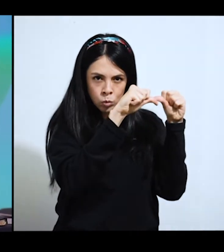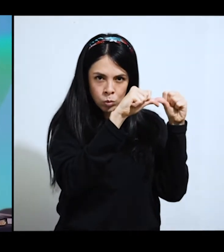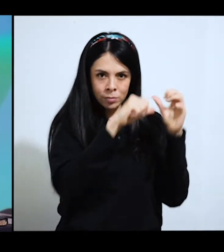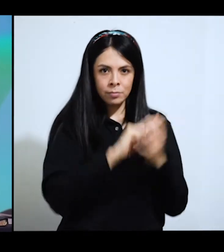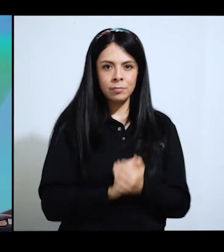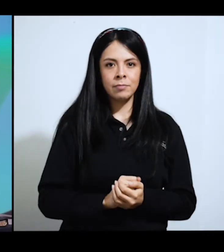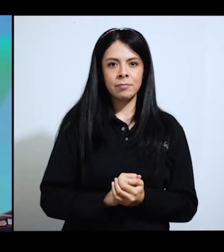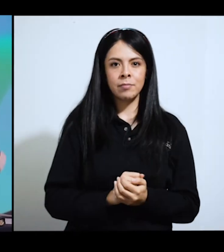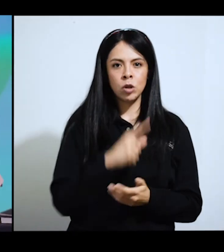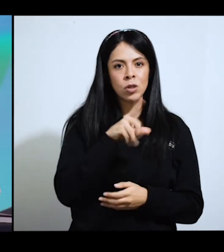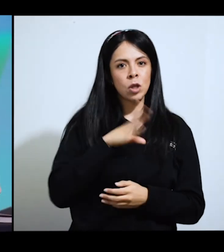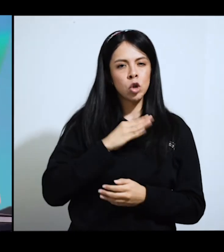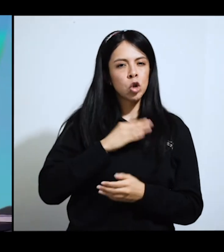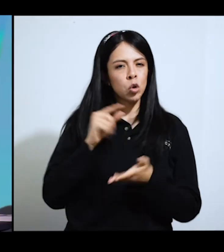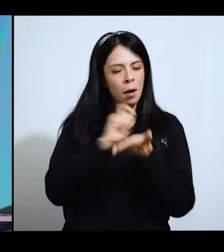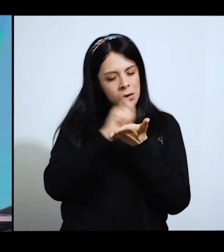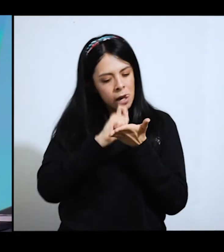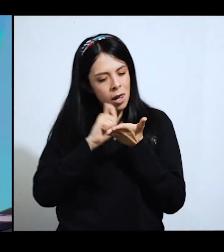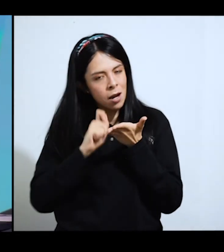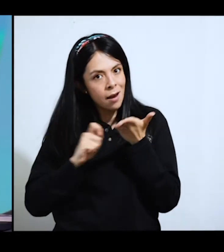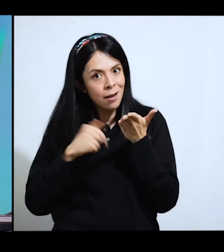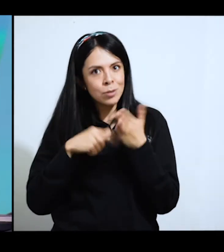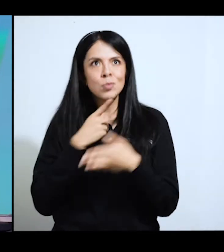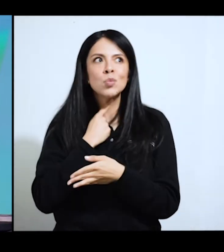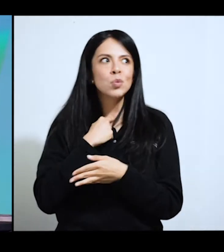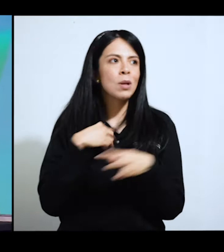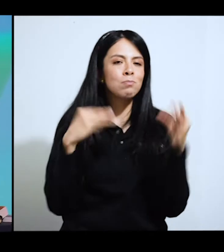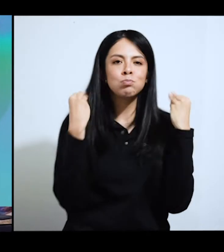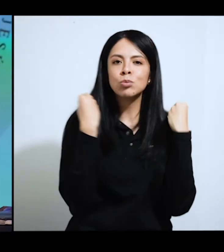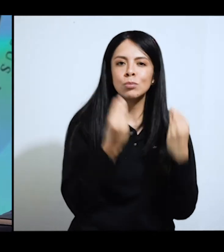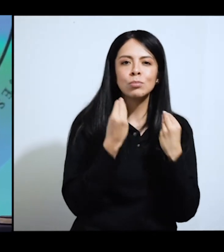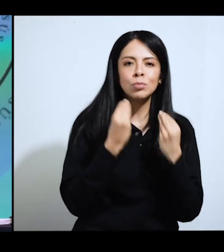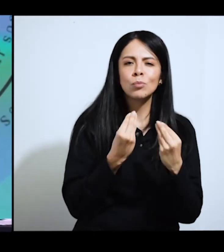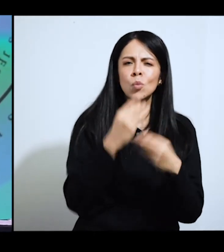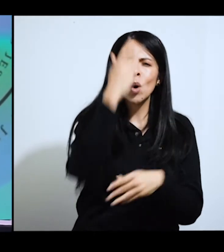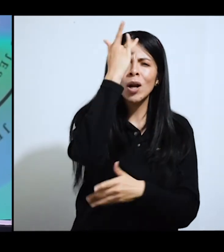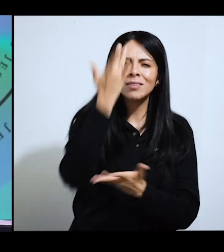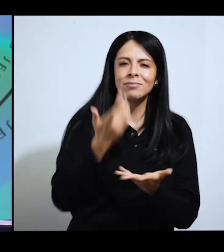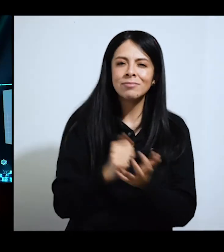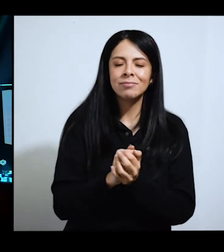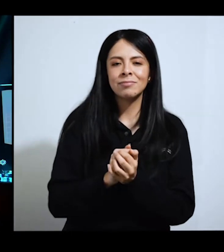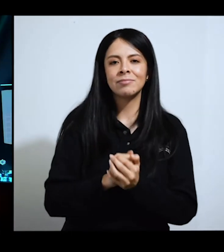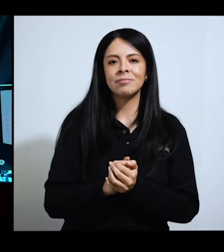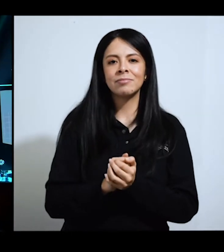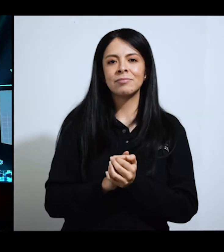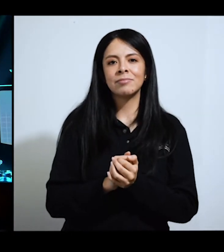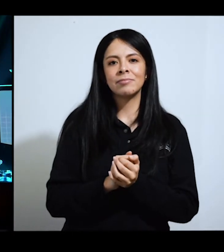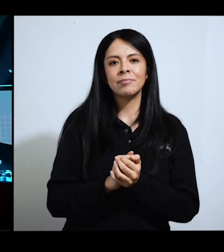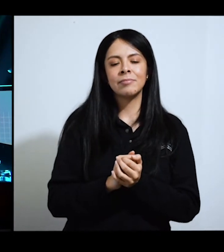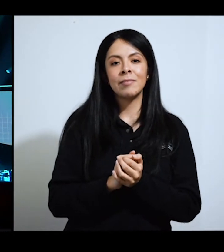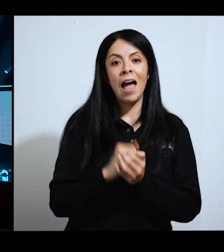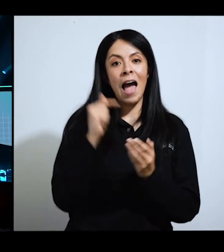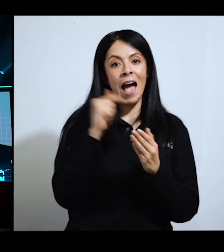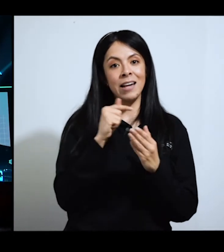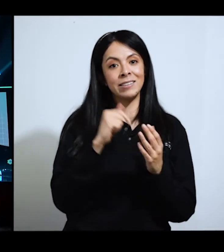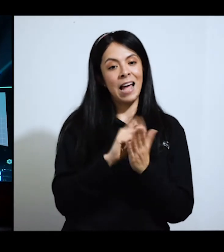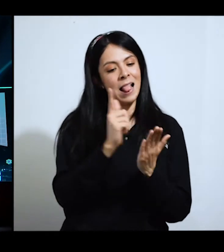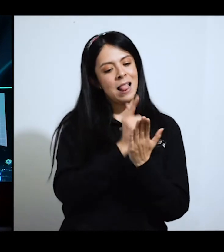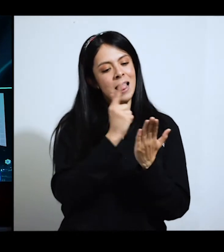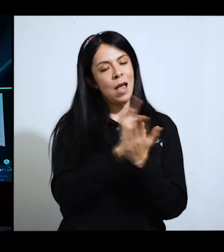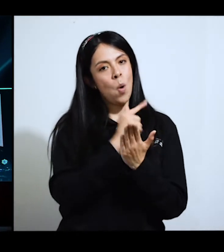encanta. ¿Por qué? Porque en esta novela el autor nos muestra cómo